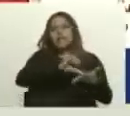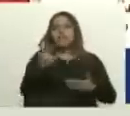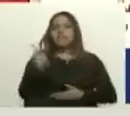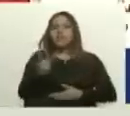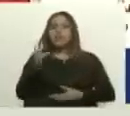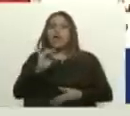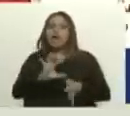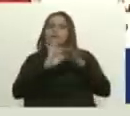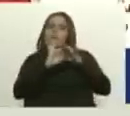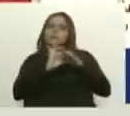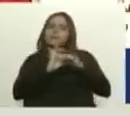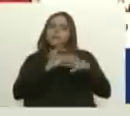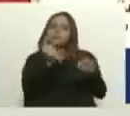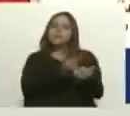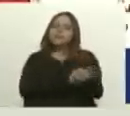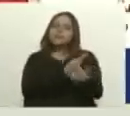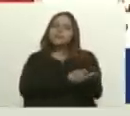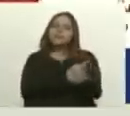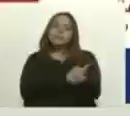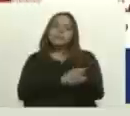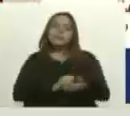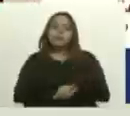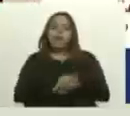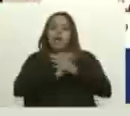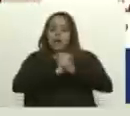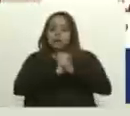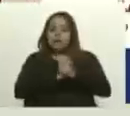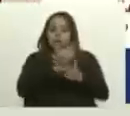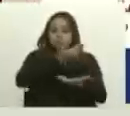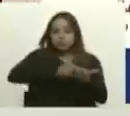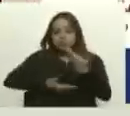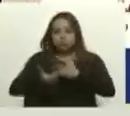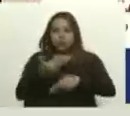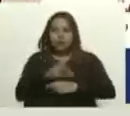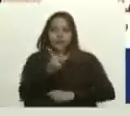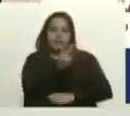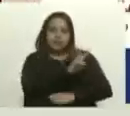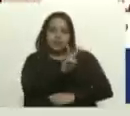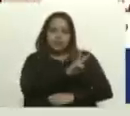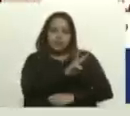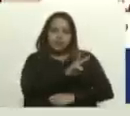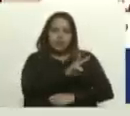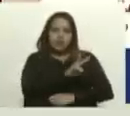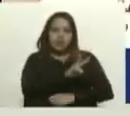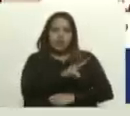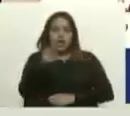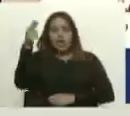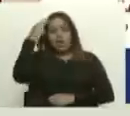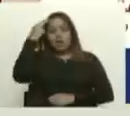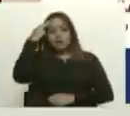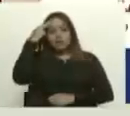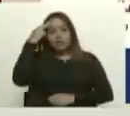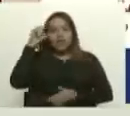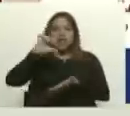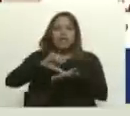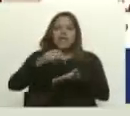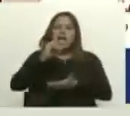amigos, amigos. Entre Venezuela, Arabia Saudita e Irán tienen